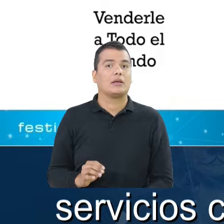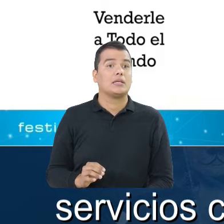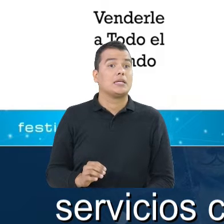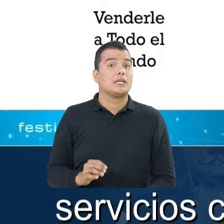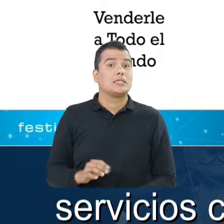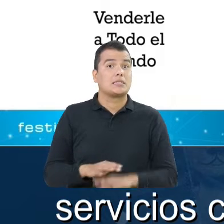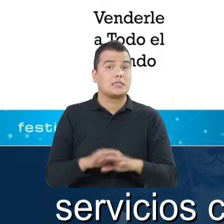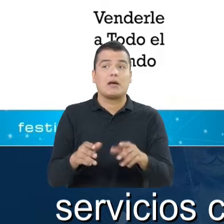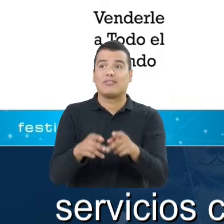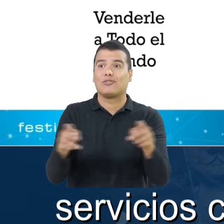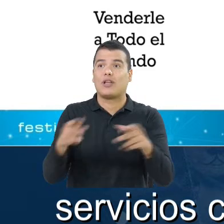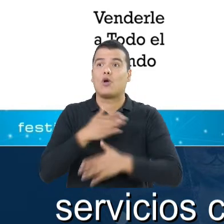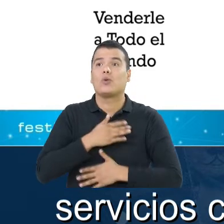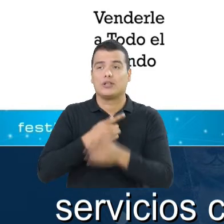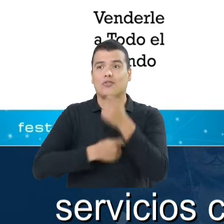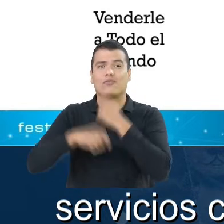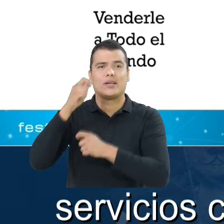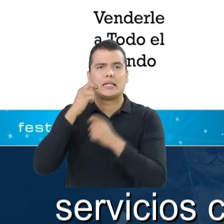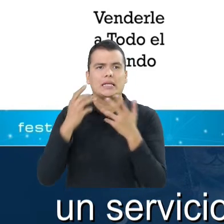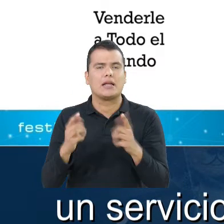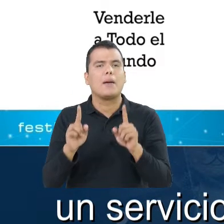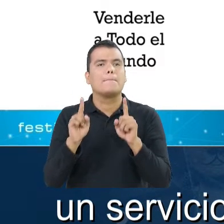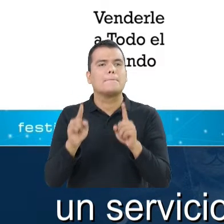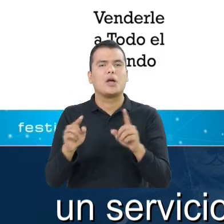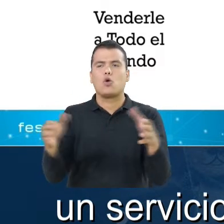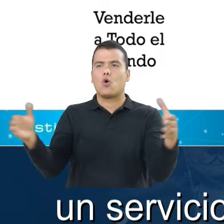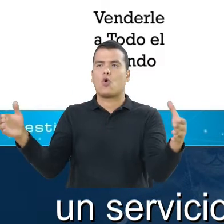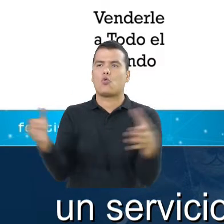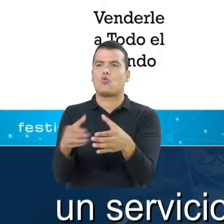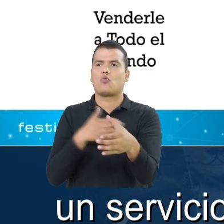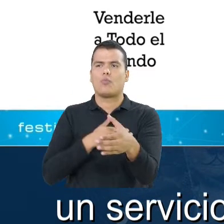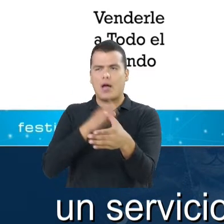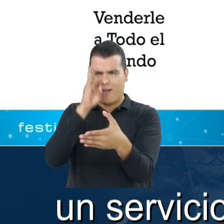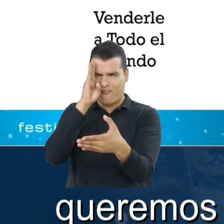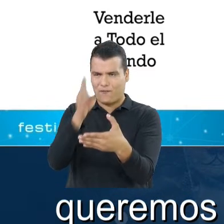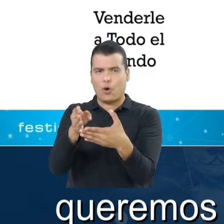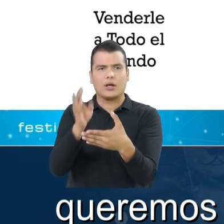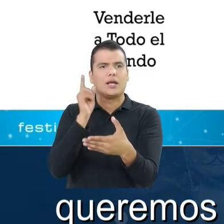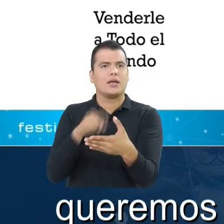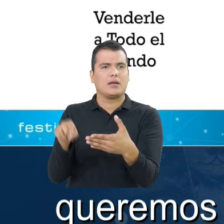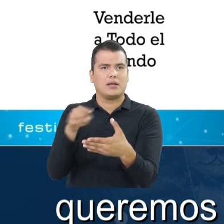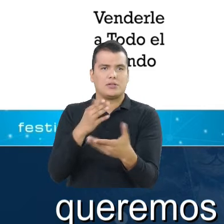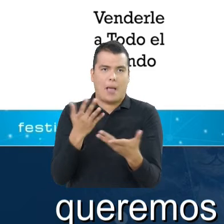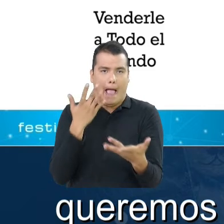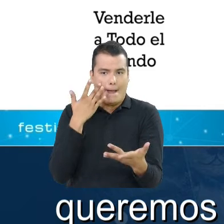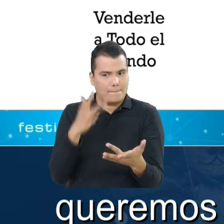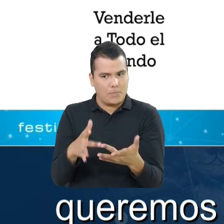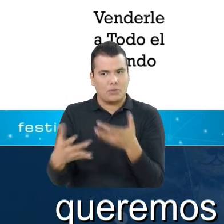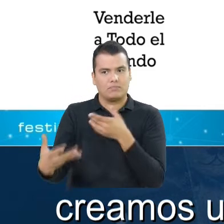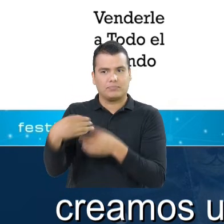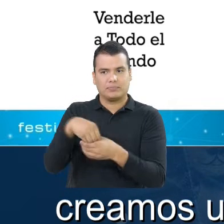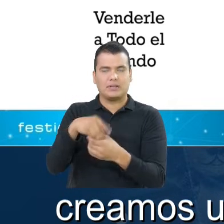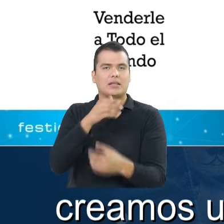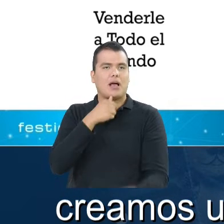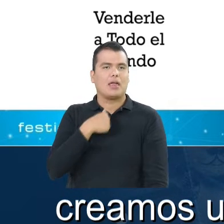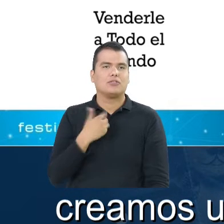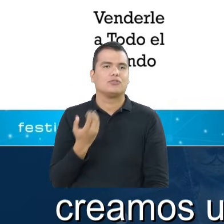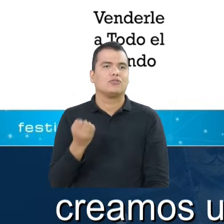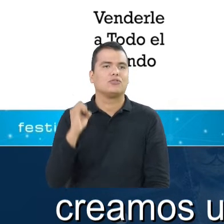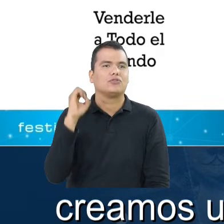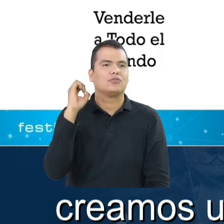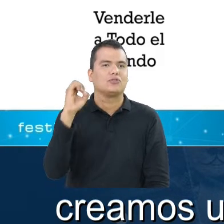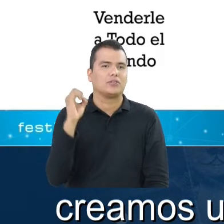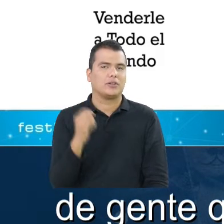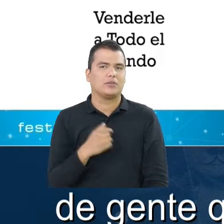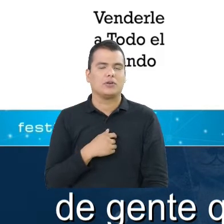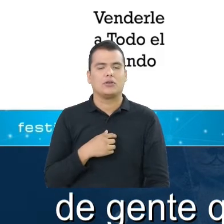queremos venderle a todo el mundo, no creamos una comunidad y no creamos un grupo de gente que cumpla una función en específico. Si yo voy a vender